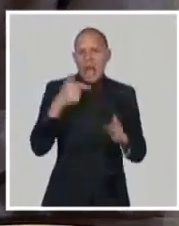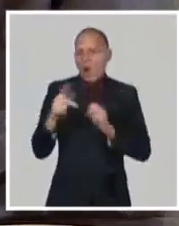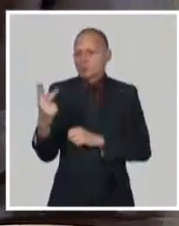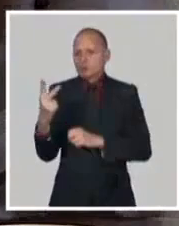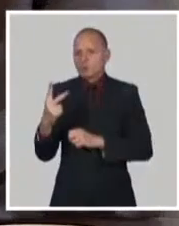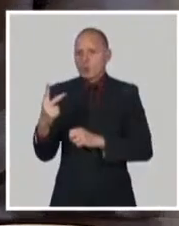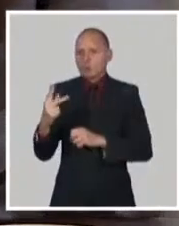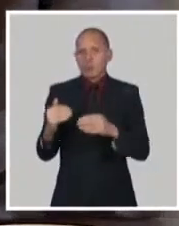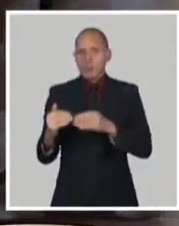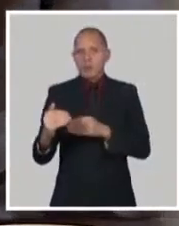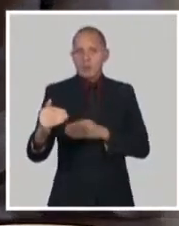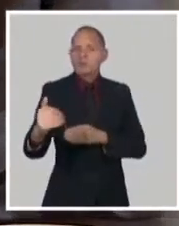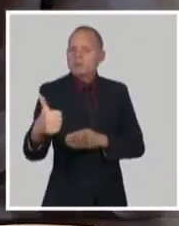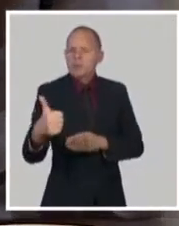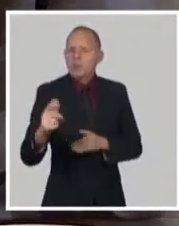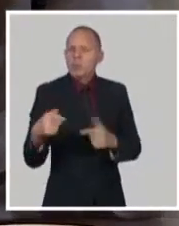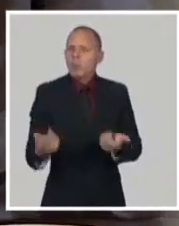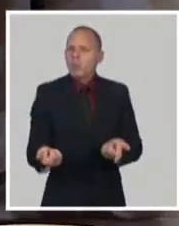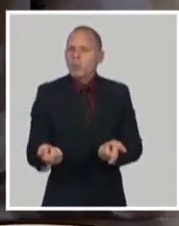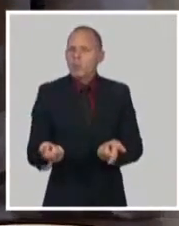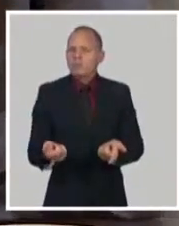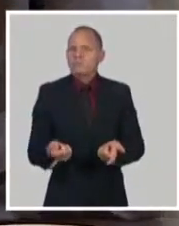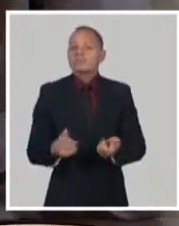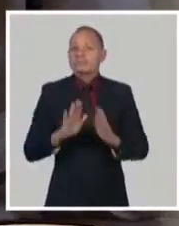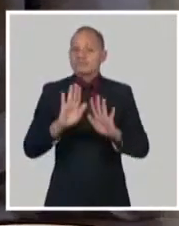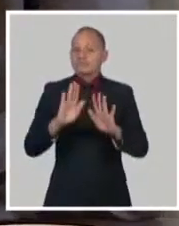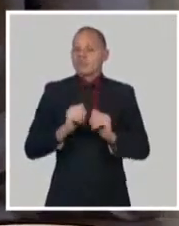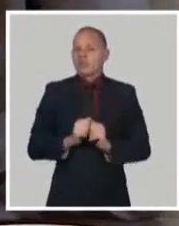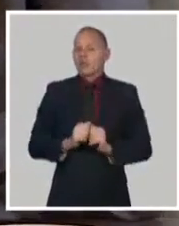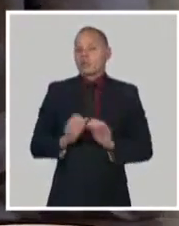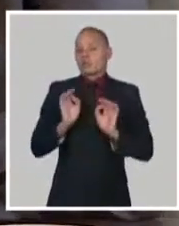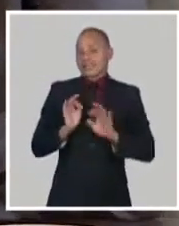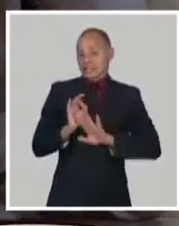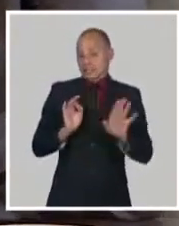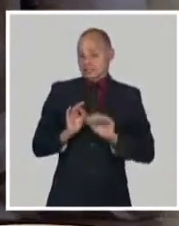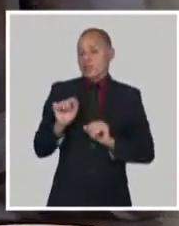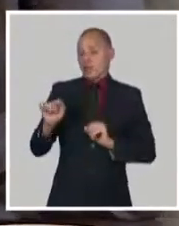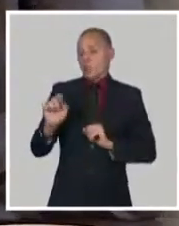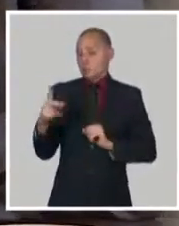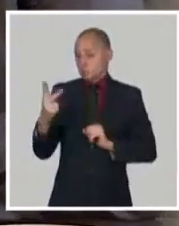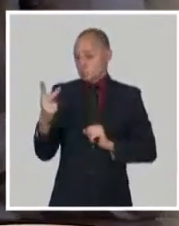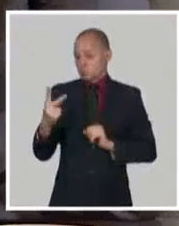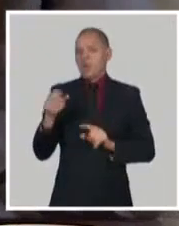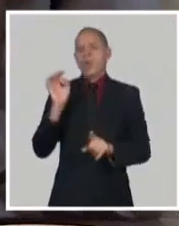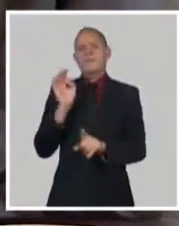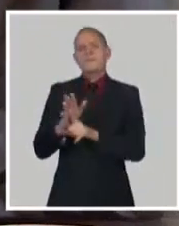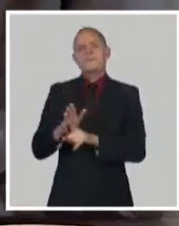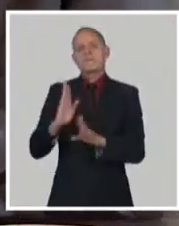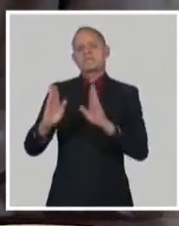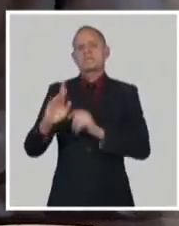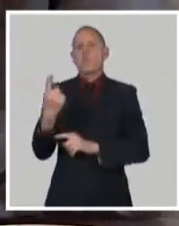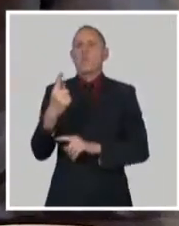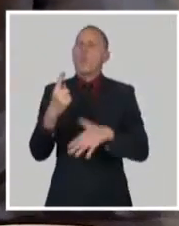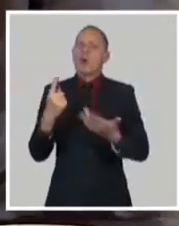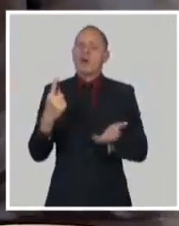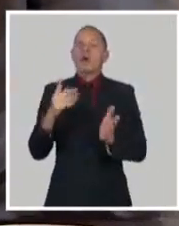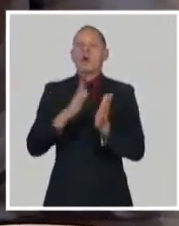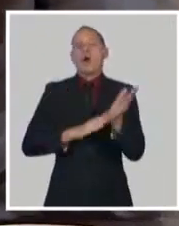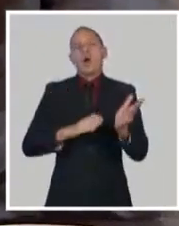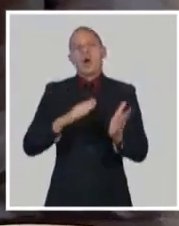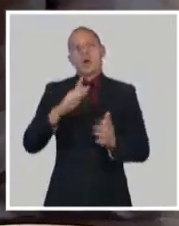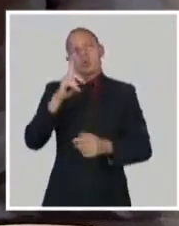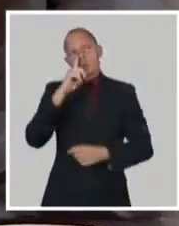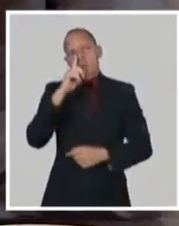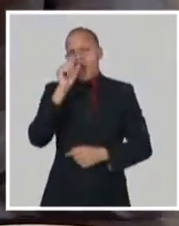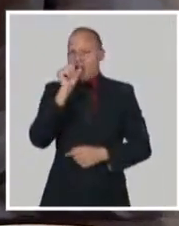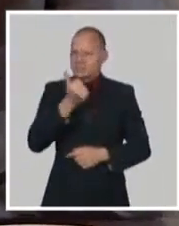Soberana 02, estamos hablando que inició una fase 1 más tarde, la inició en noviembre, diciembre. Empezamos a avanzar en esa fase